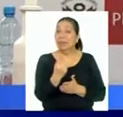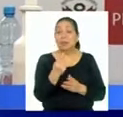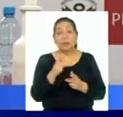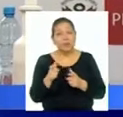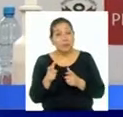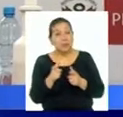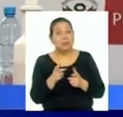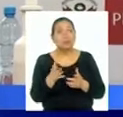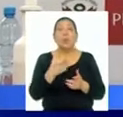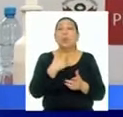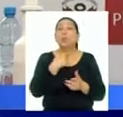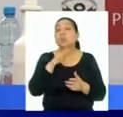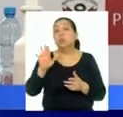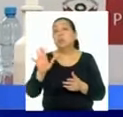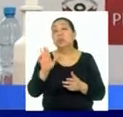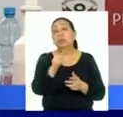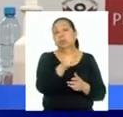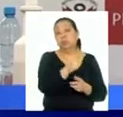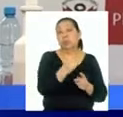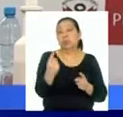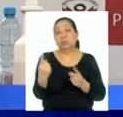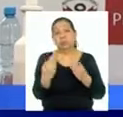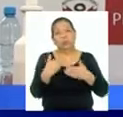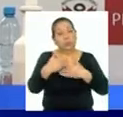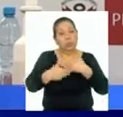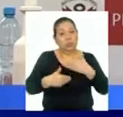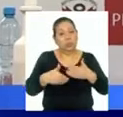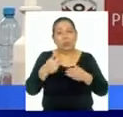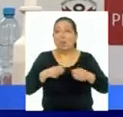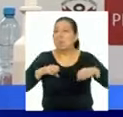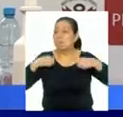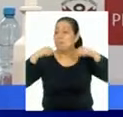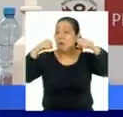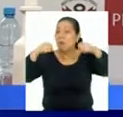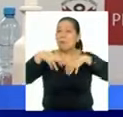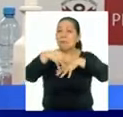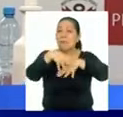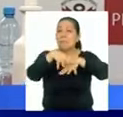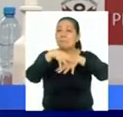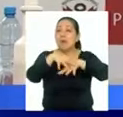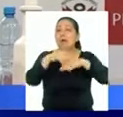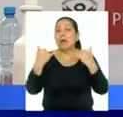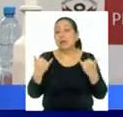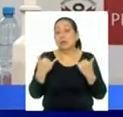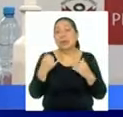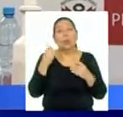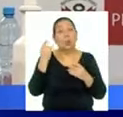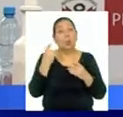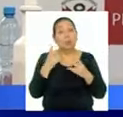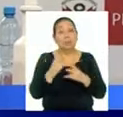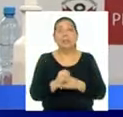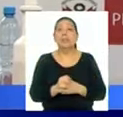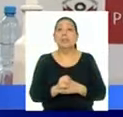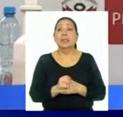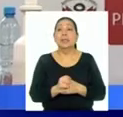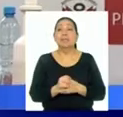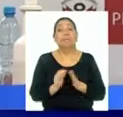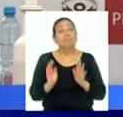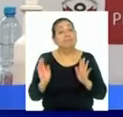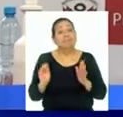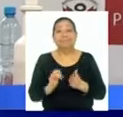persuadir a sus simpatizantes o militantes a continuar con estas movilizaciones, puesto que aún estamos en estado de emergencia sanitaria. En